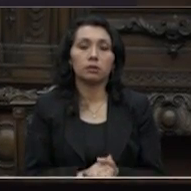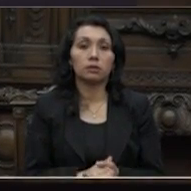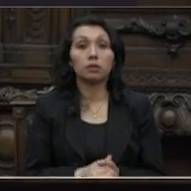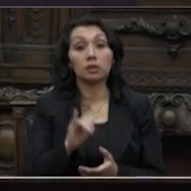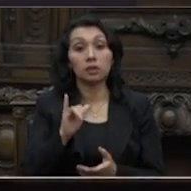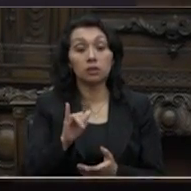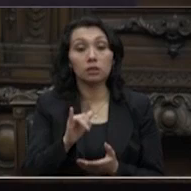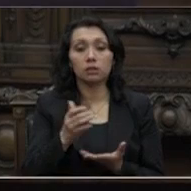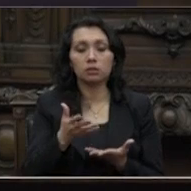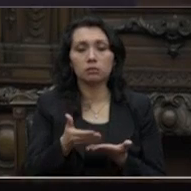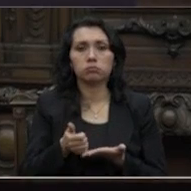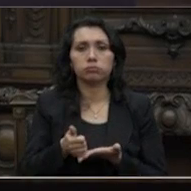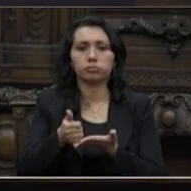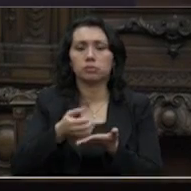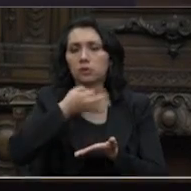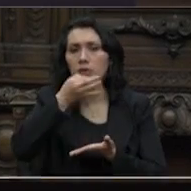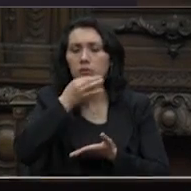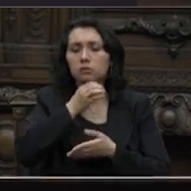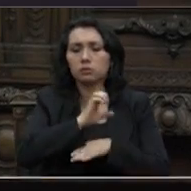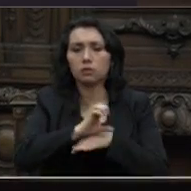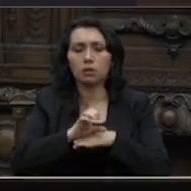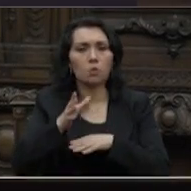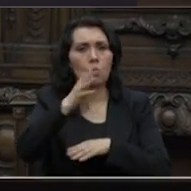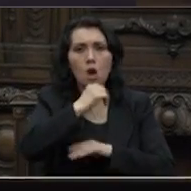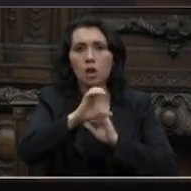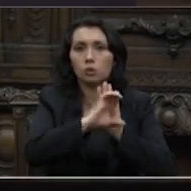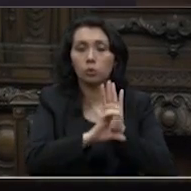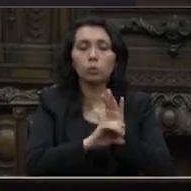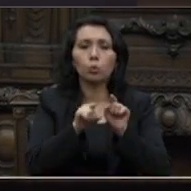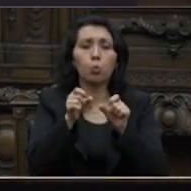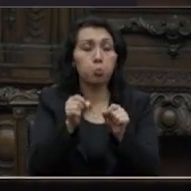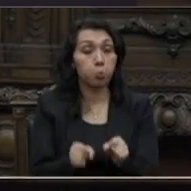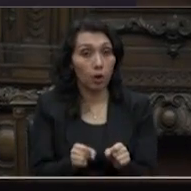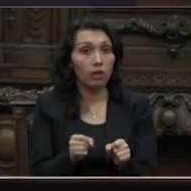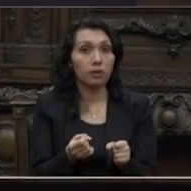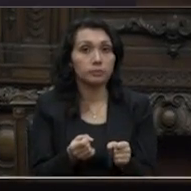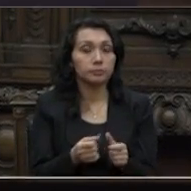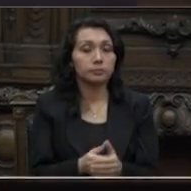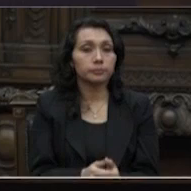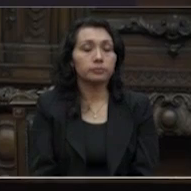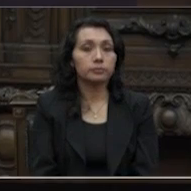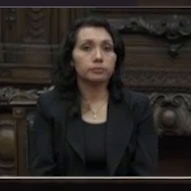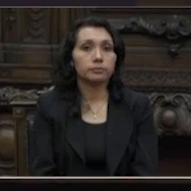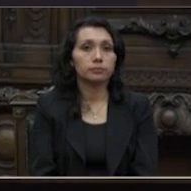y lo lleva a declarar el estado de cosas inconstitucional, que ustedes lo podrían